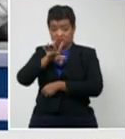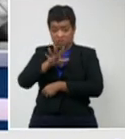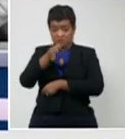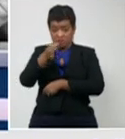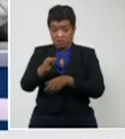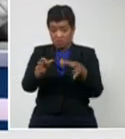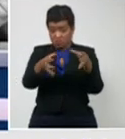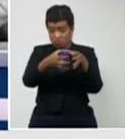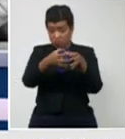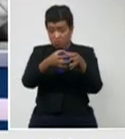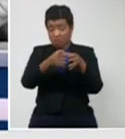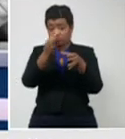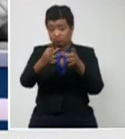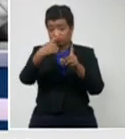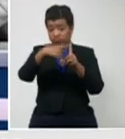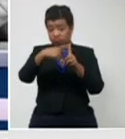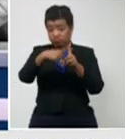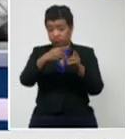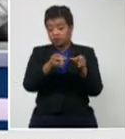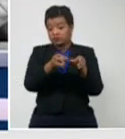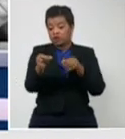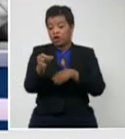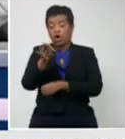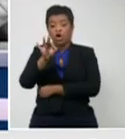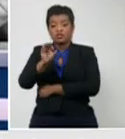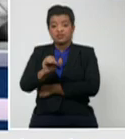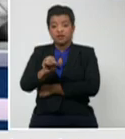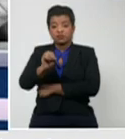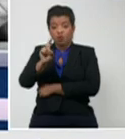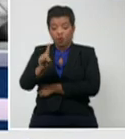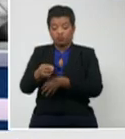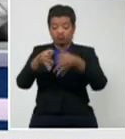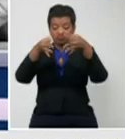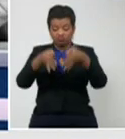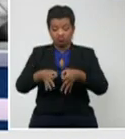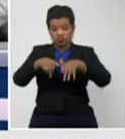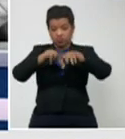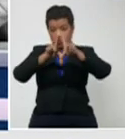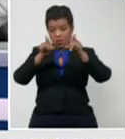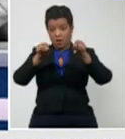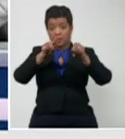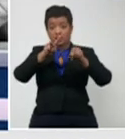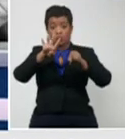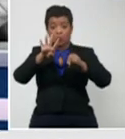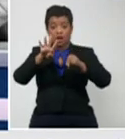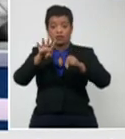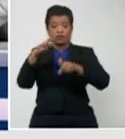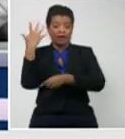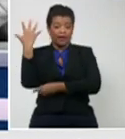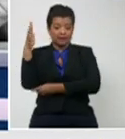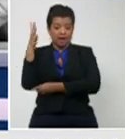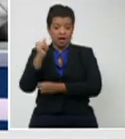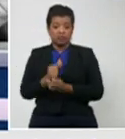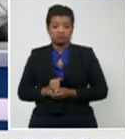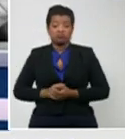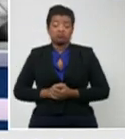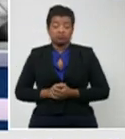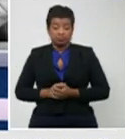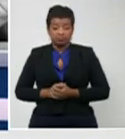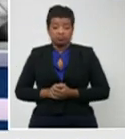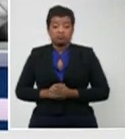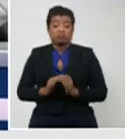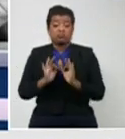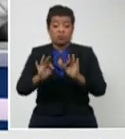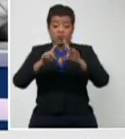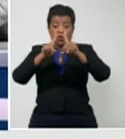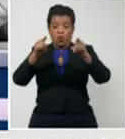diagnosticados, 801 son autóctonos y 24 importados. Sigue La Nación en tensión por estas